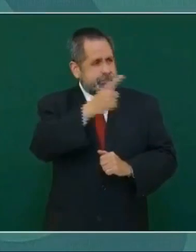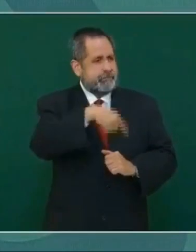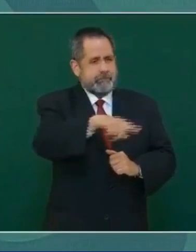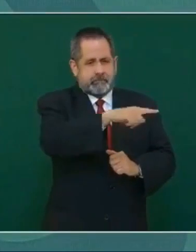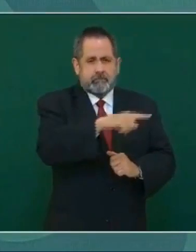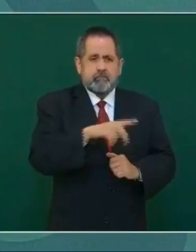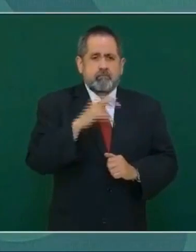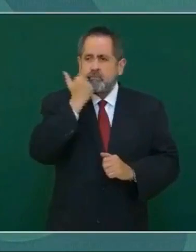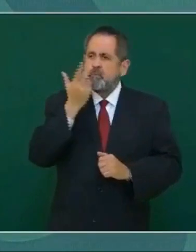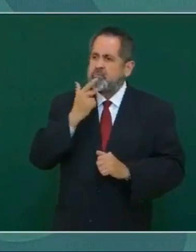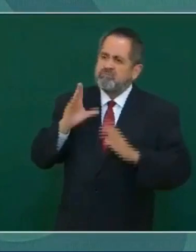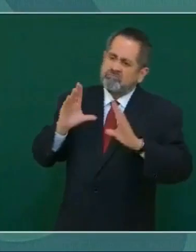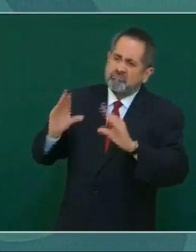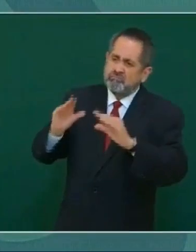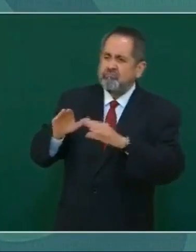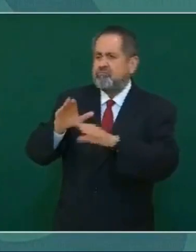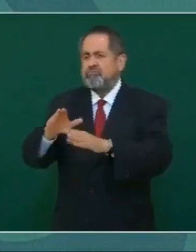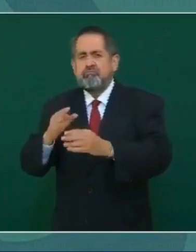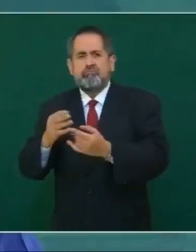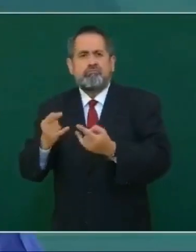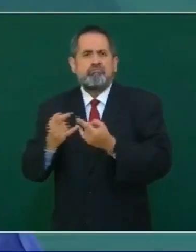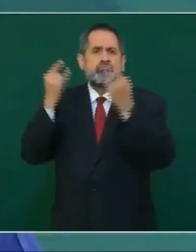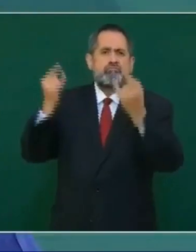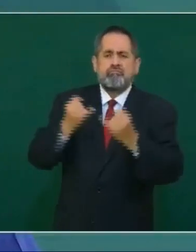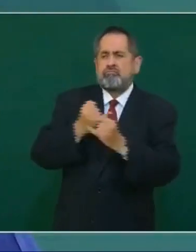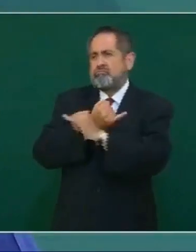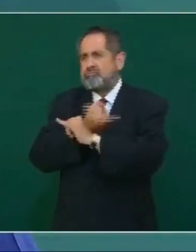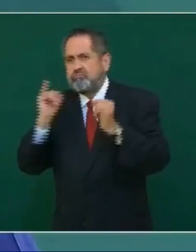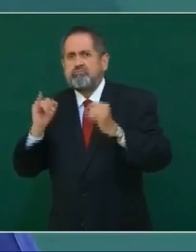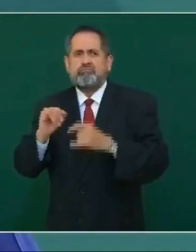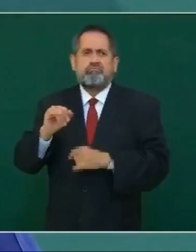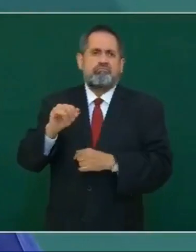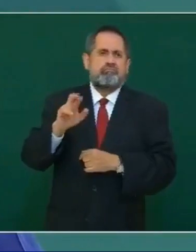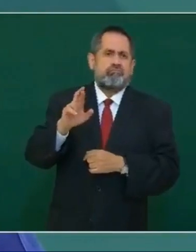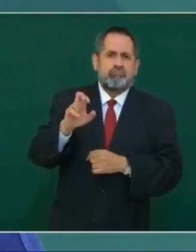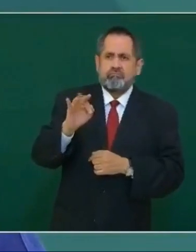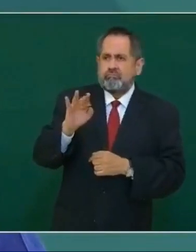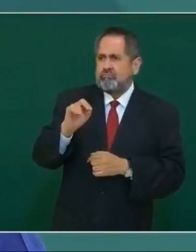supiéramos nada de la independencia, ni de la reforma, ni de la revolución.